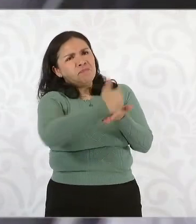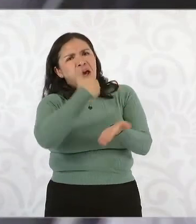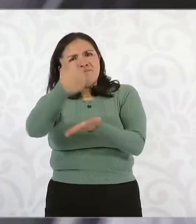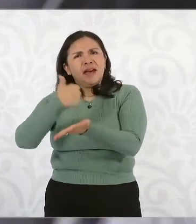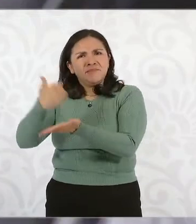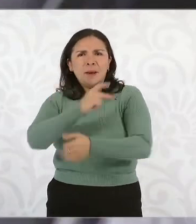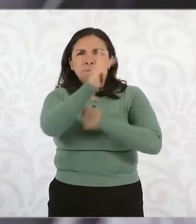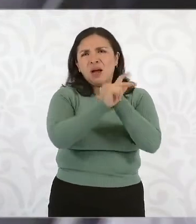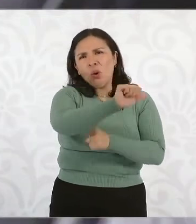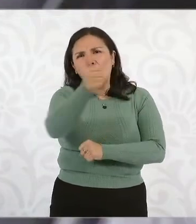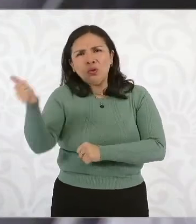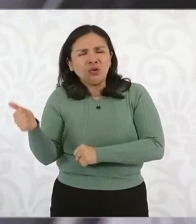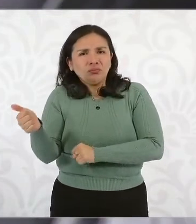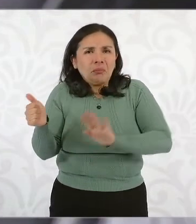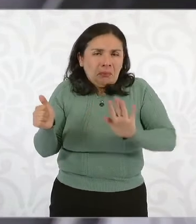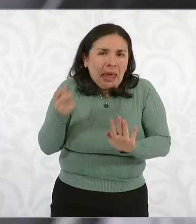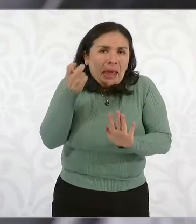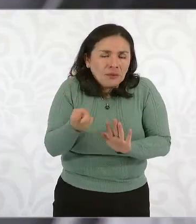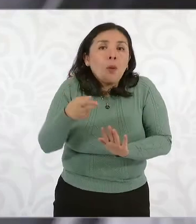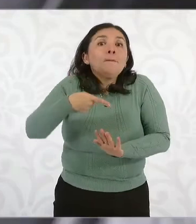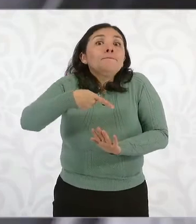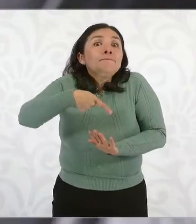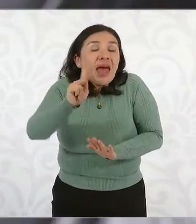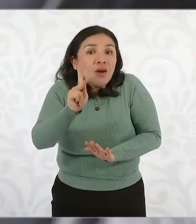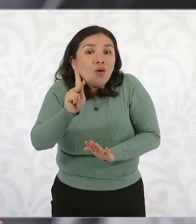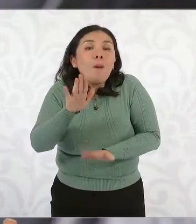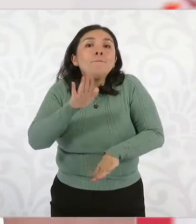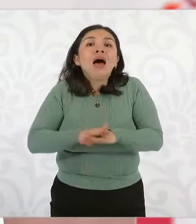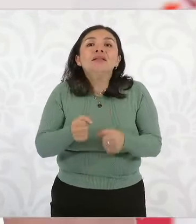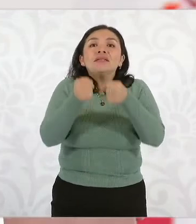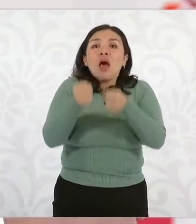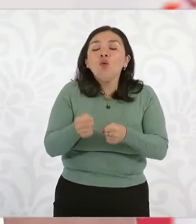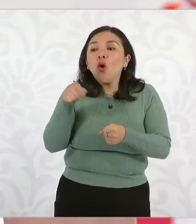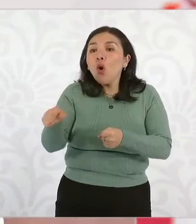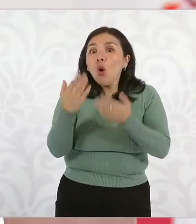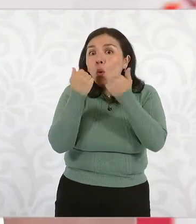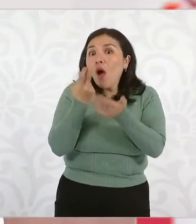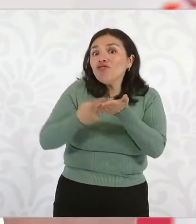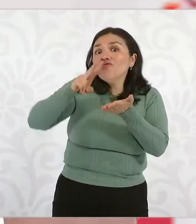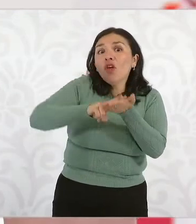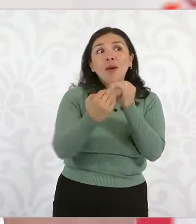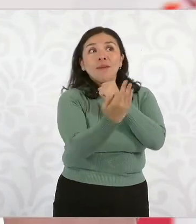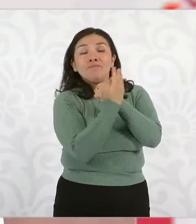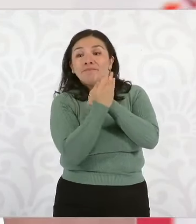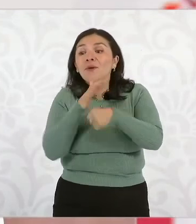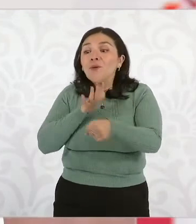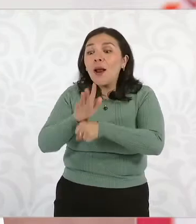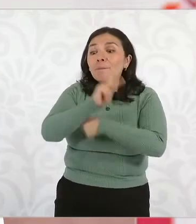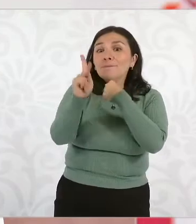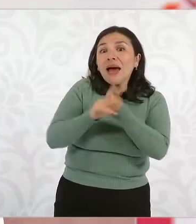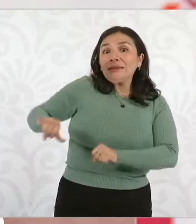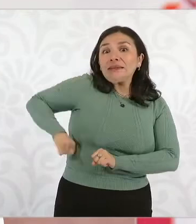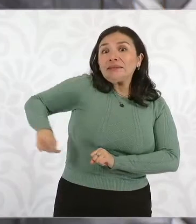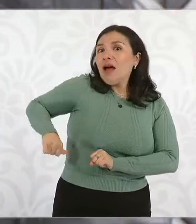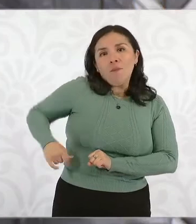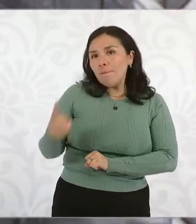Pero por lo menos garantizar que no tengan otra nacionalidad, que no tengan otro interés más